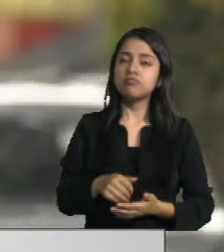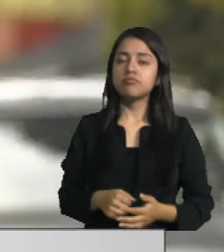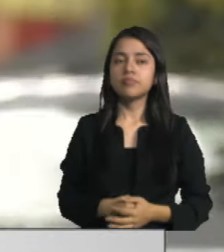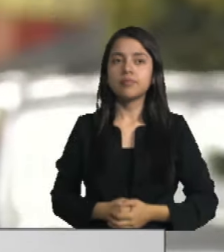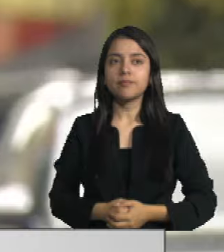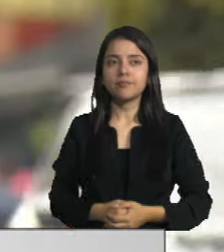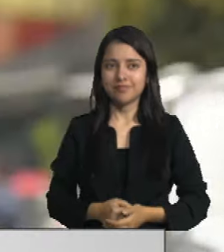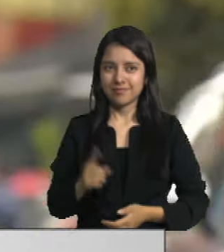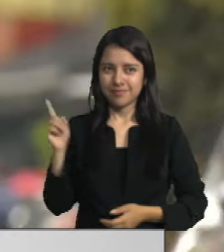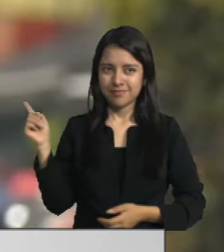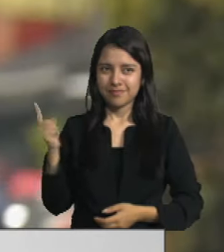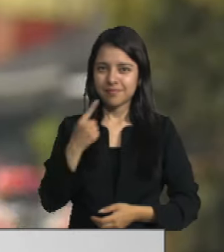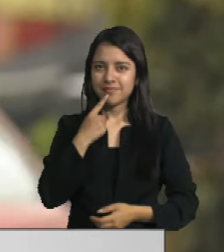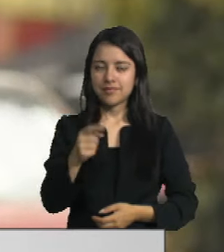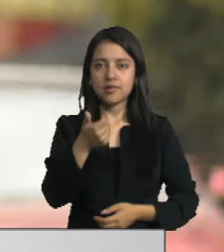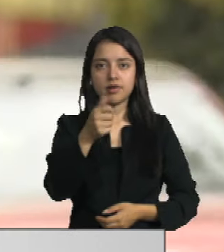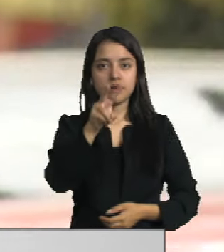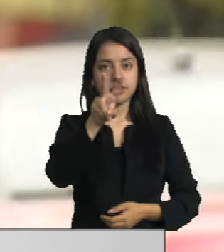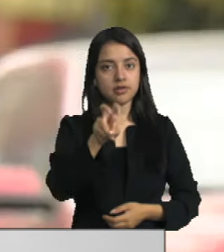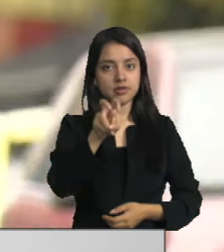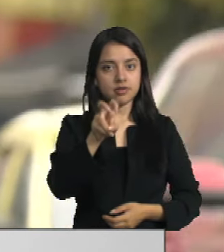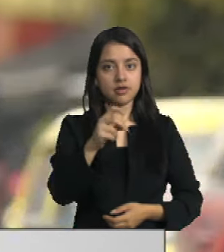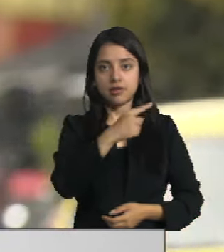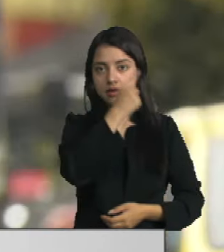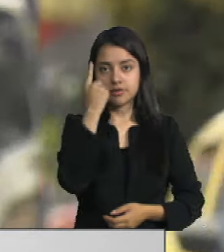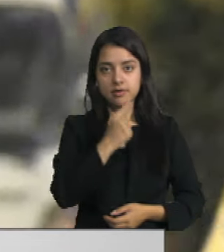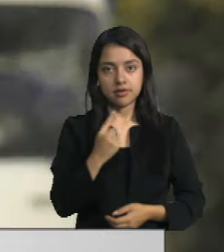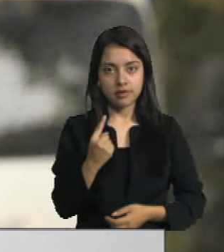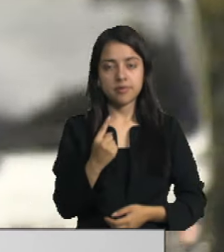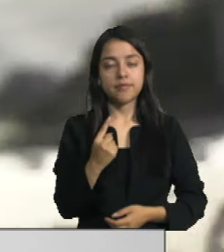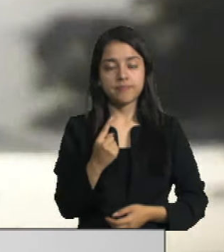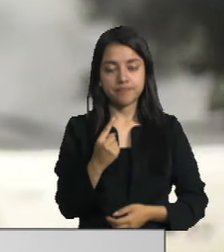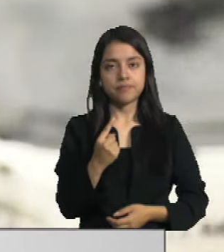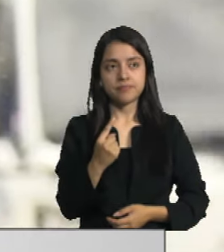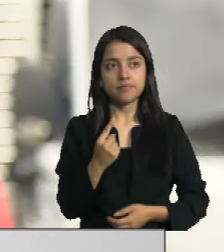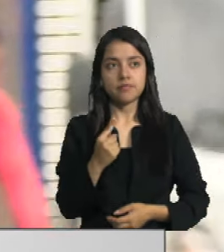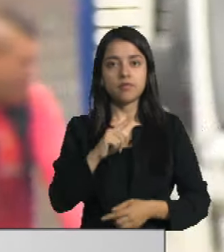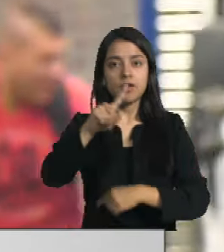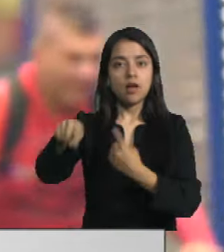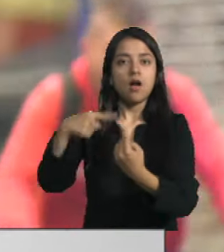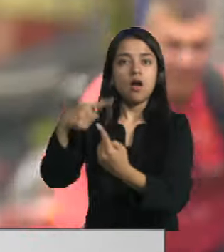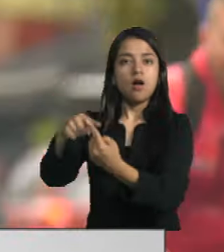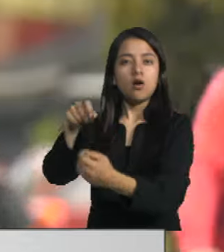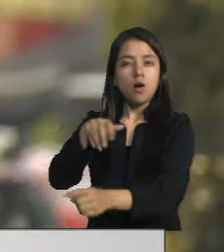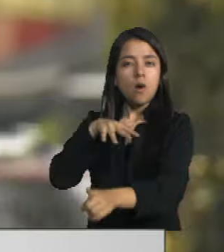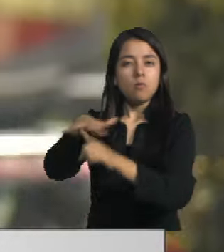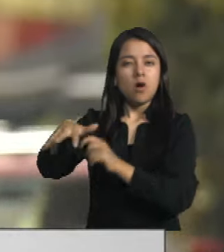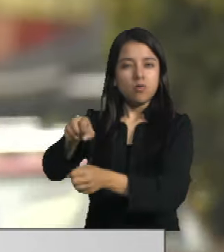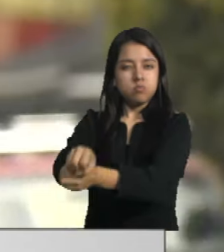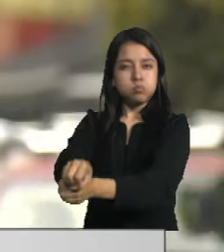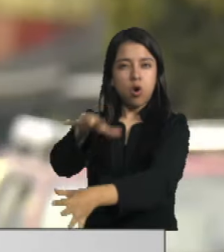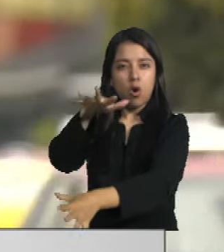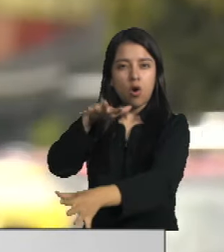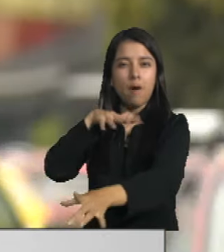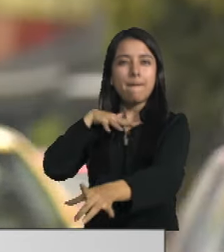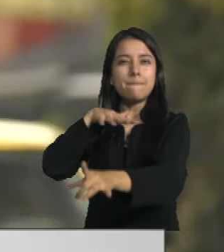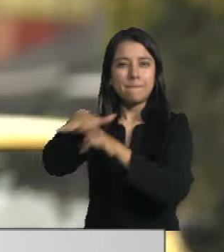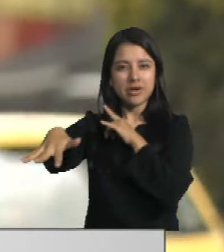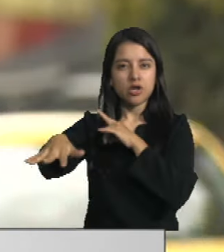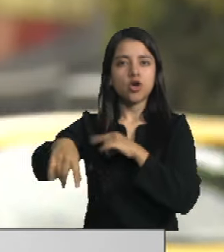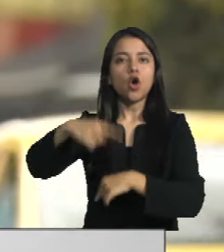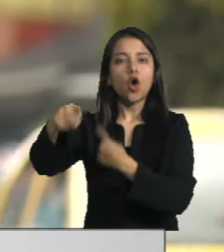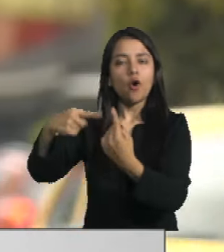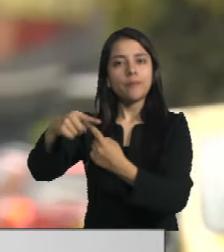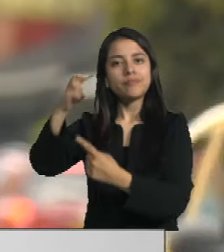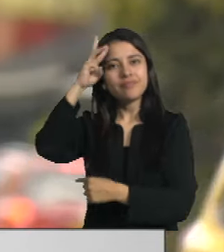comillas. Ellos afirman que el día 17 de este mes de septiembre, pues cometieron este atentado terrorista con tatucos en contra